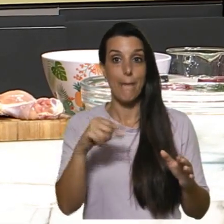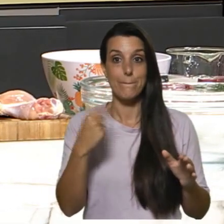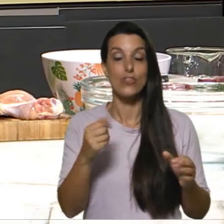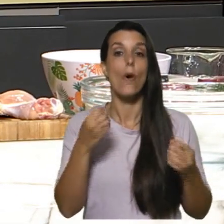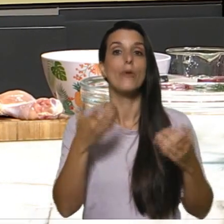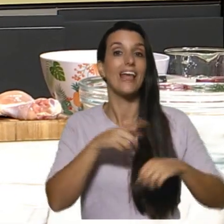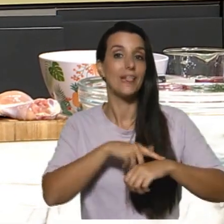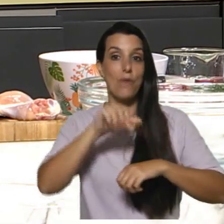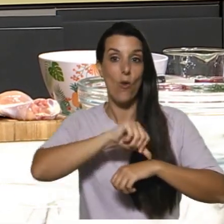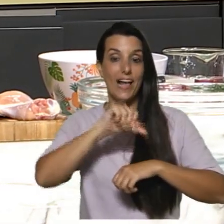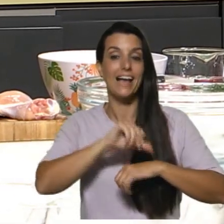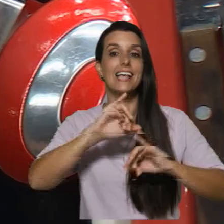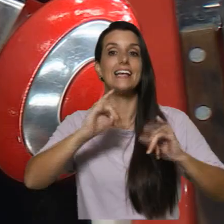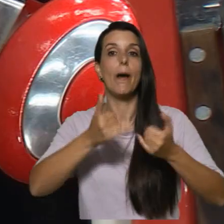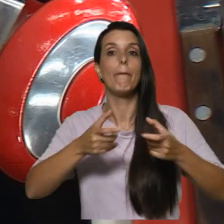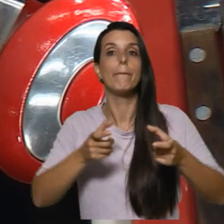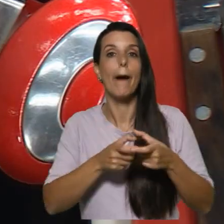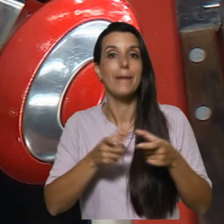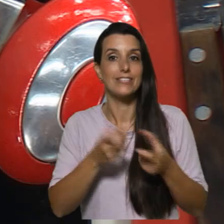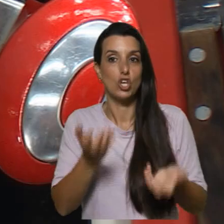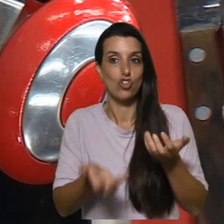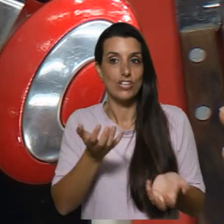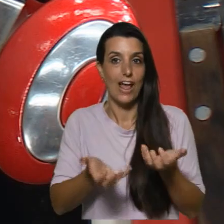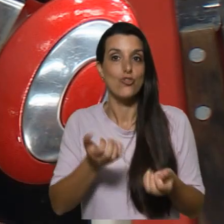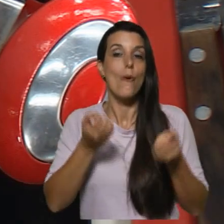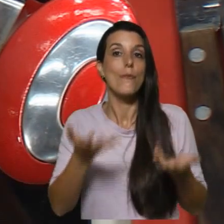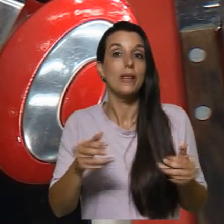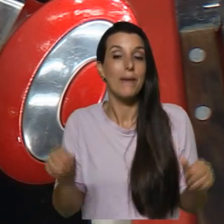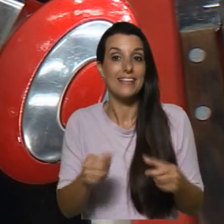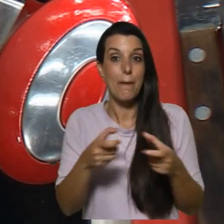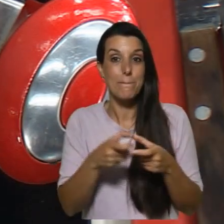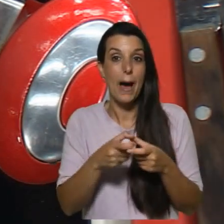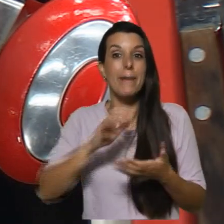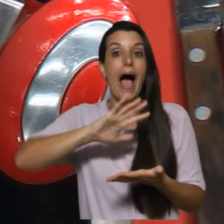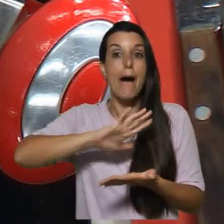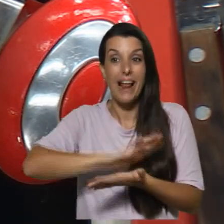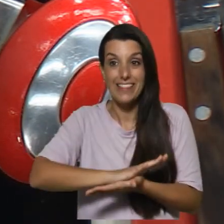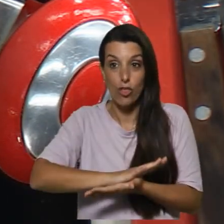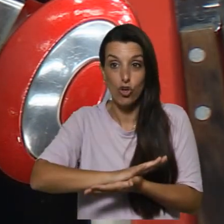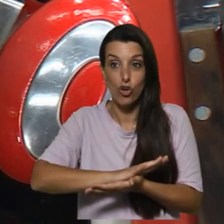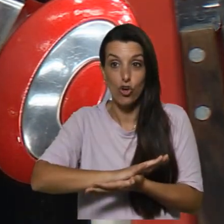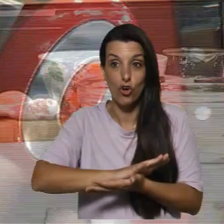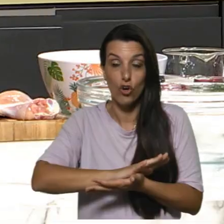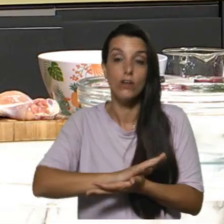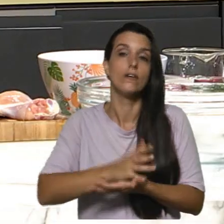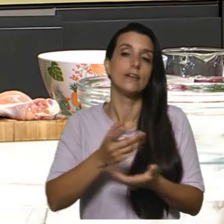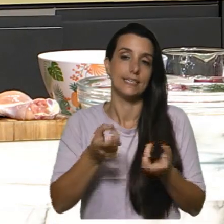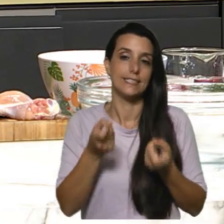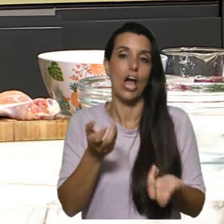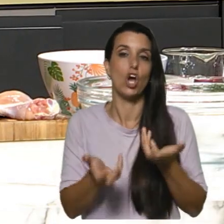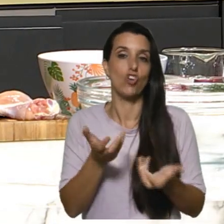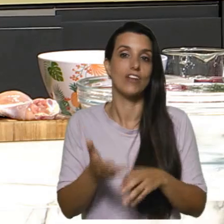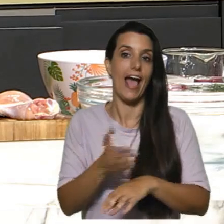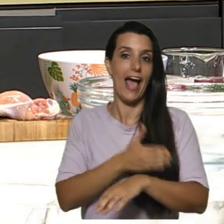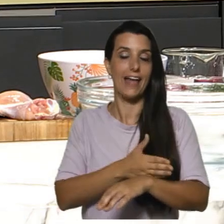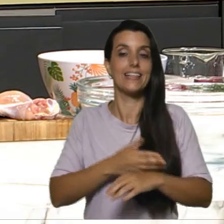no, no nos da el tiempo, y tengo los papines que los estoy cocinando. Bien. Porque para hacer ese papín aplastado que vos ves ahí... Necesitas cocinarlo